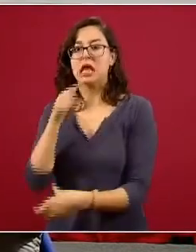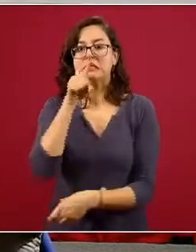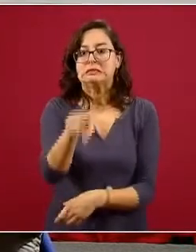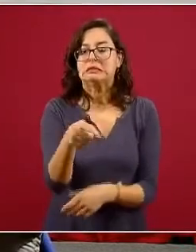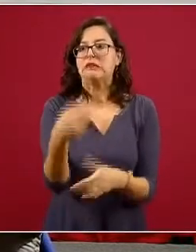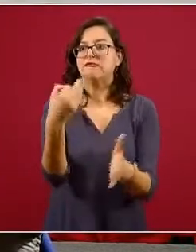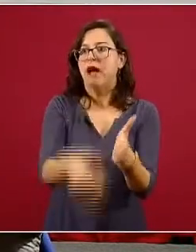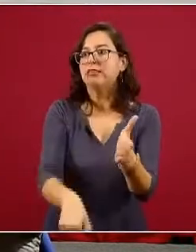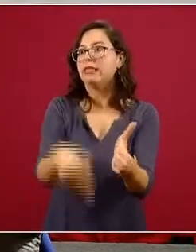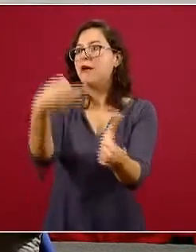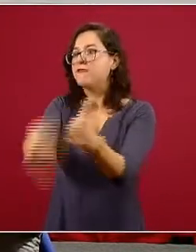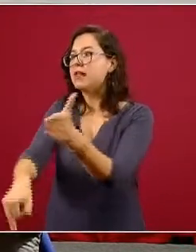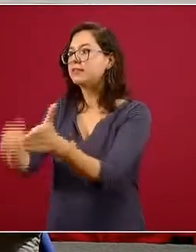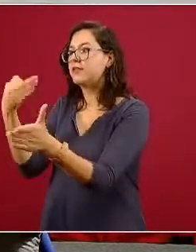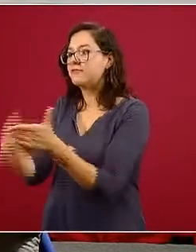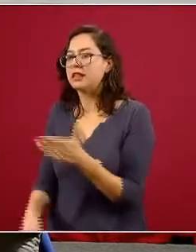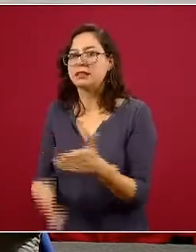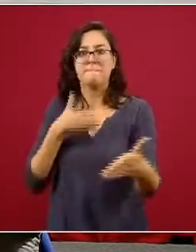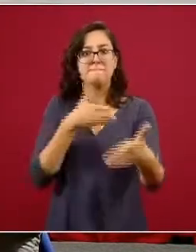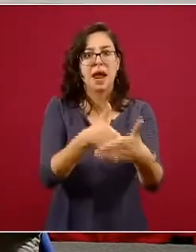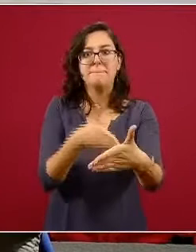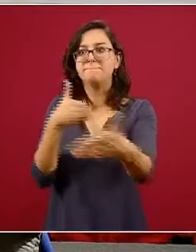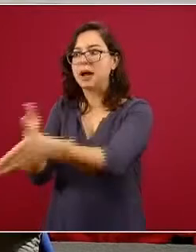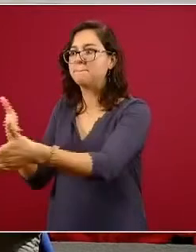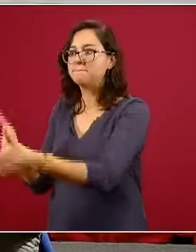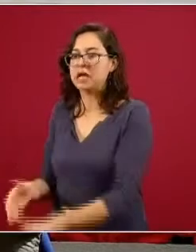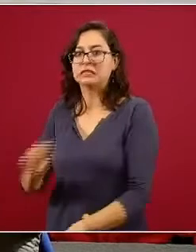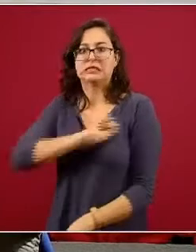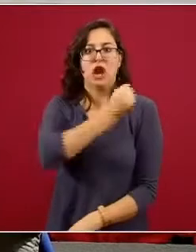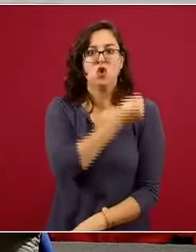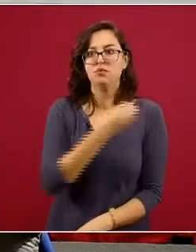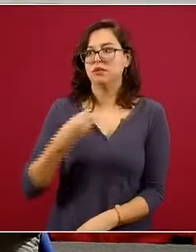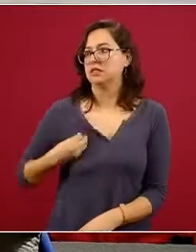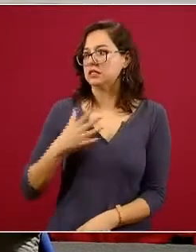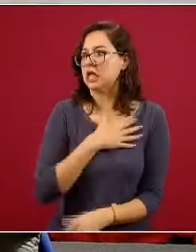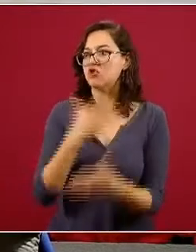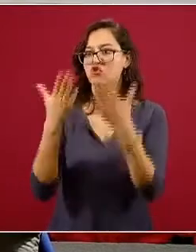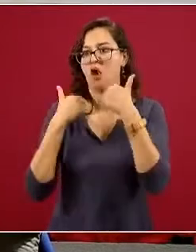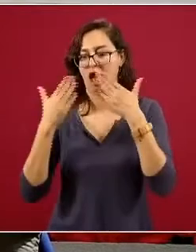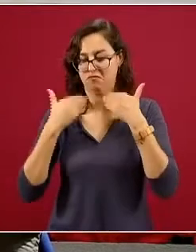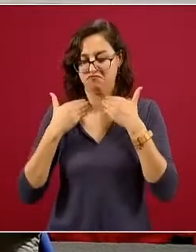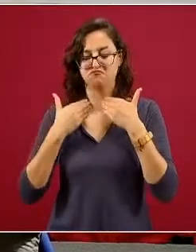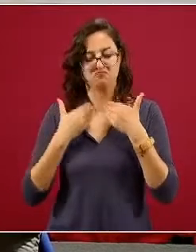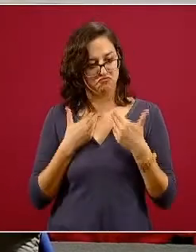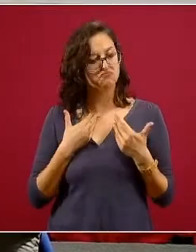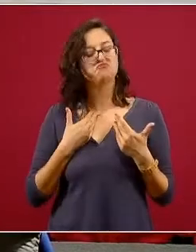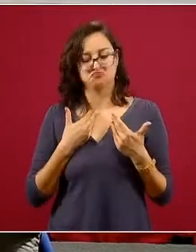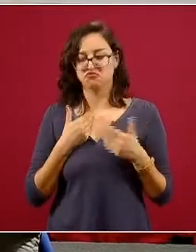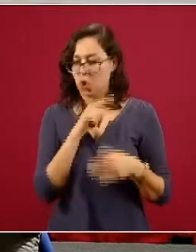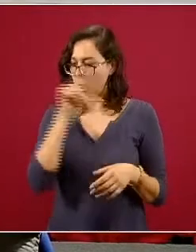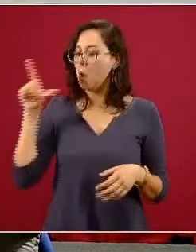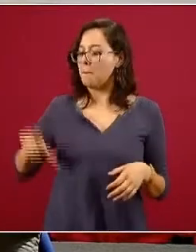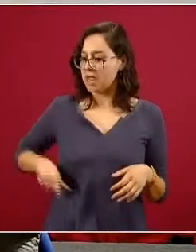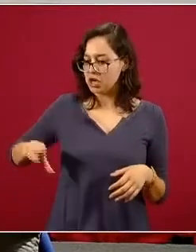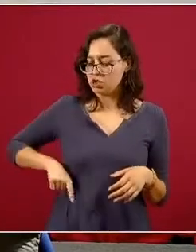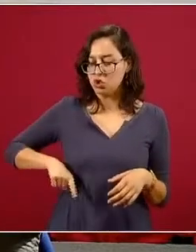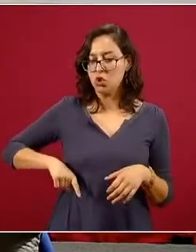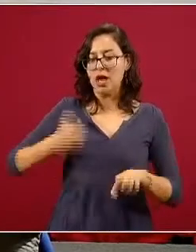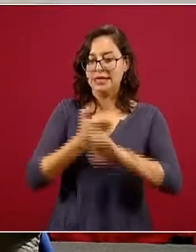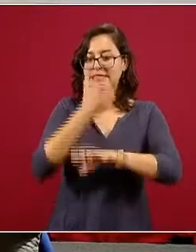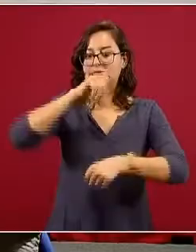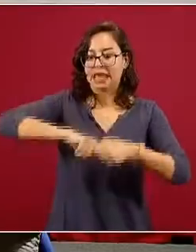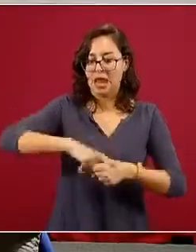no solo de salud, sino del bienestar, para que junto con los gobiernos estatales, los